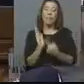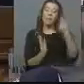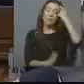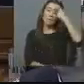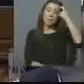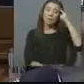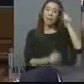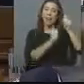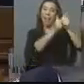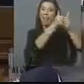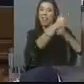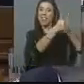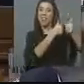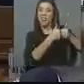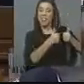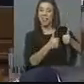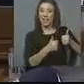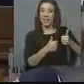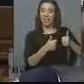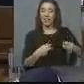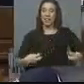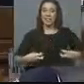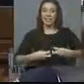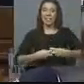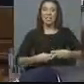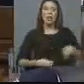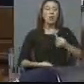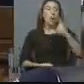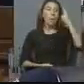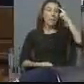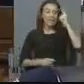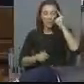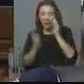los dirigentes de los sindicatos, no para los